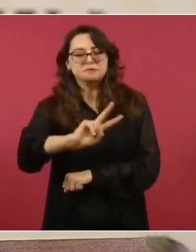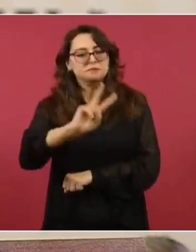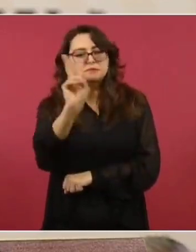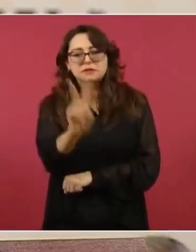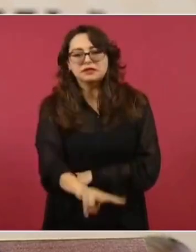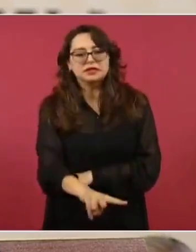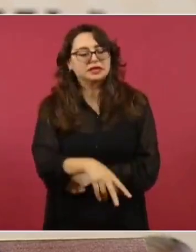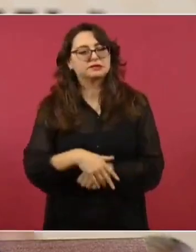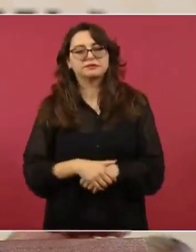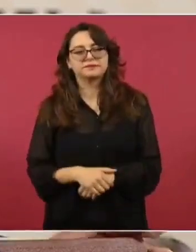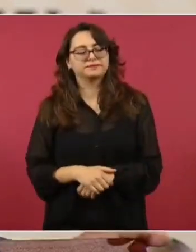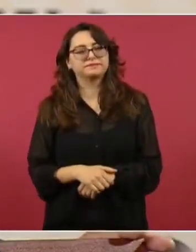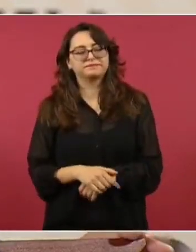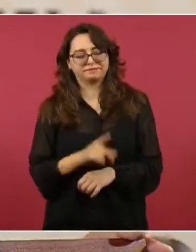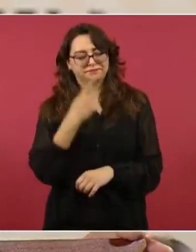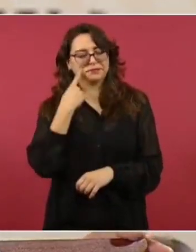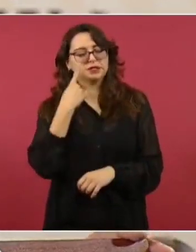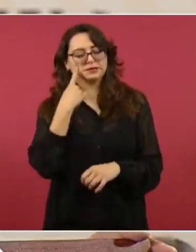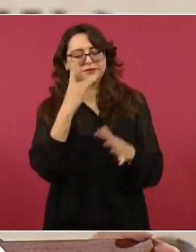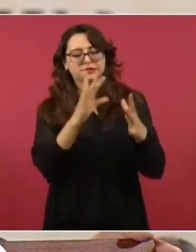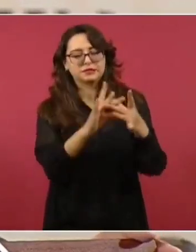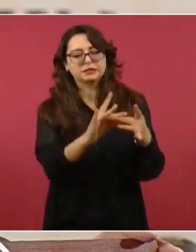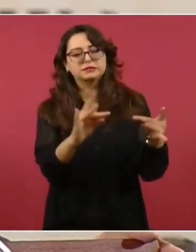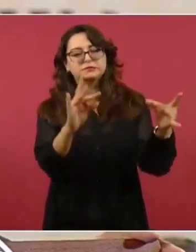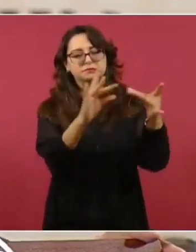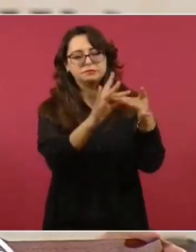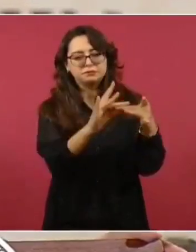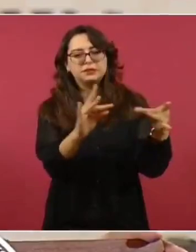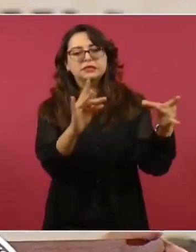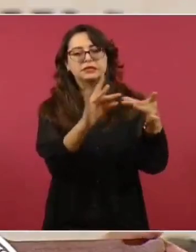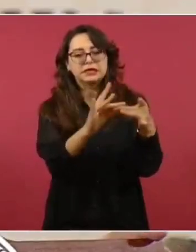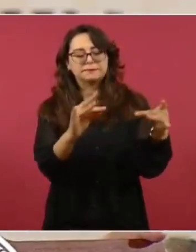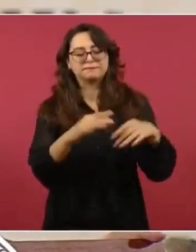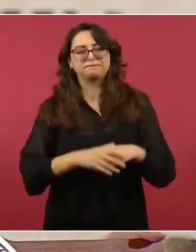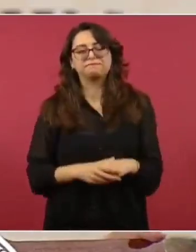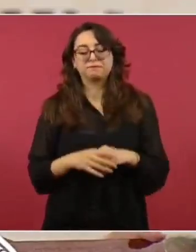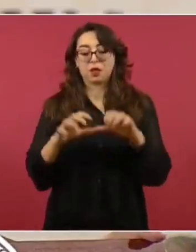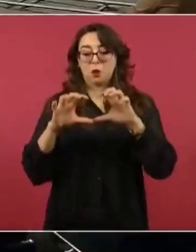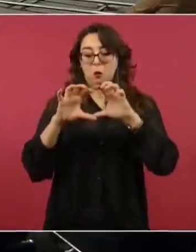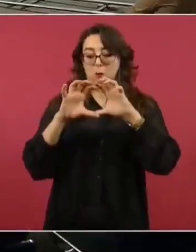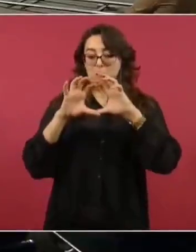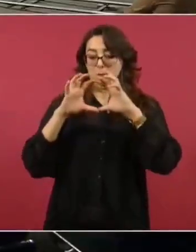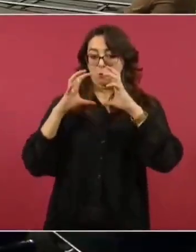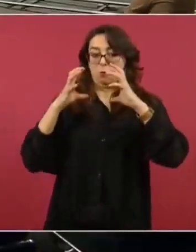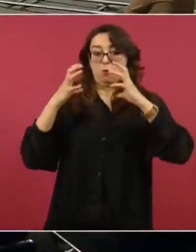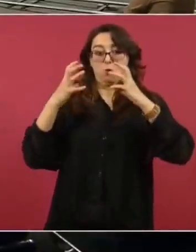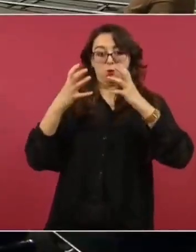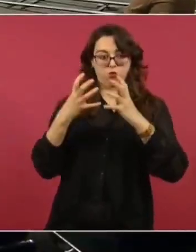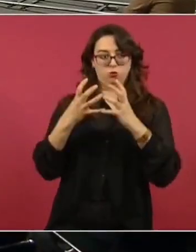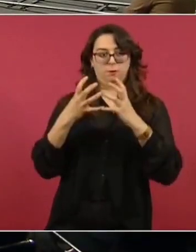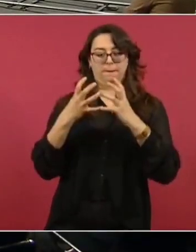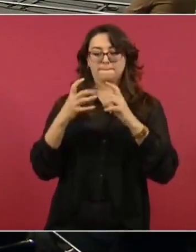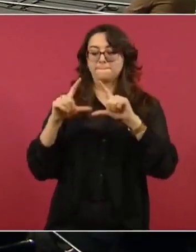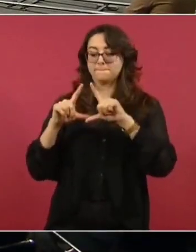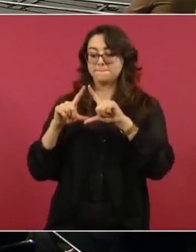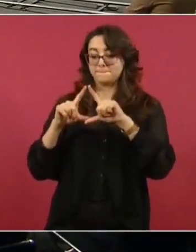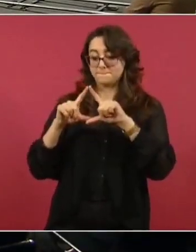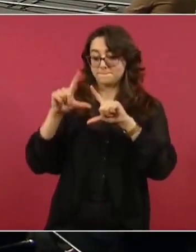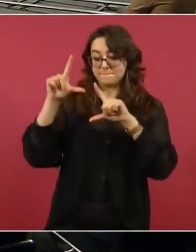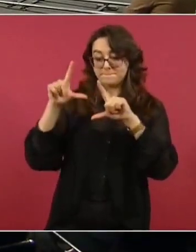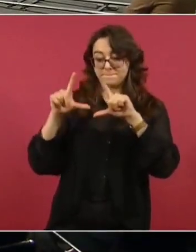Informo por qué. México es el país de todos los países del mundo que más ha contribuido